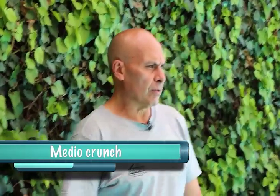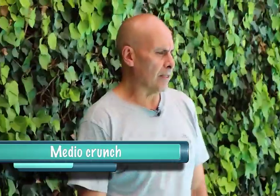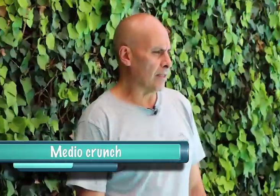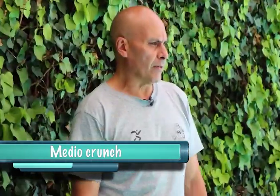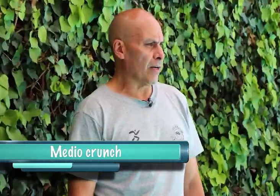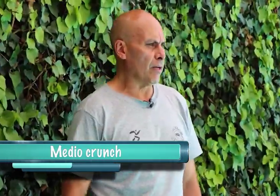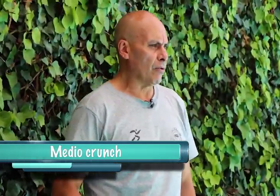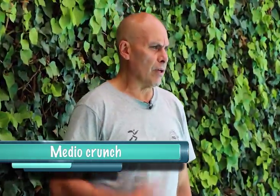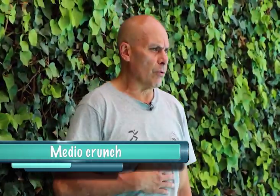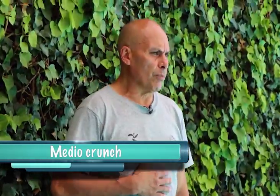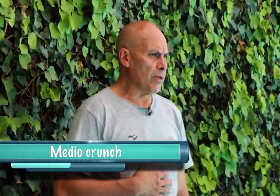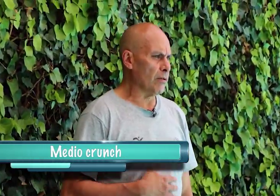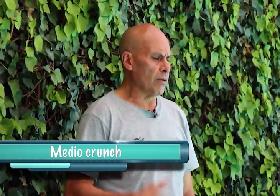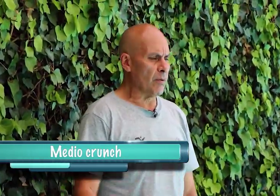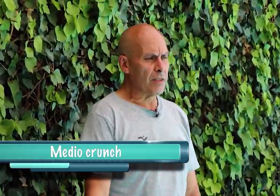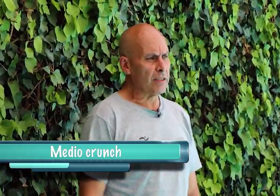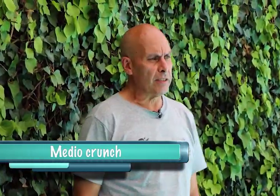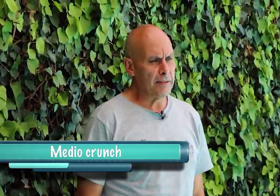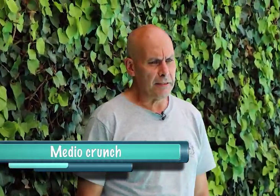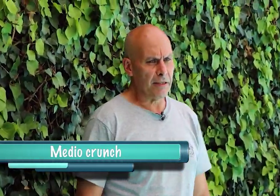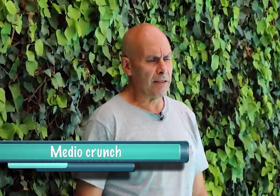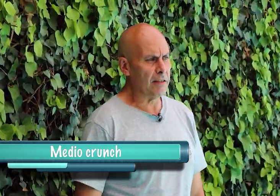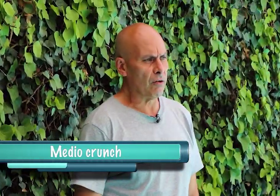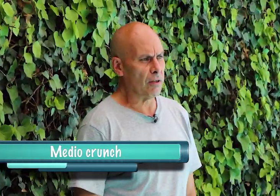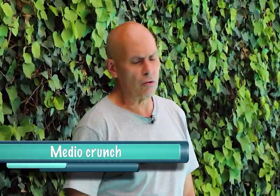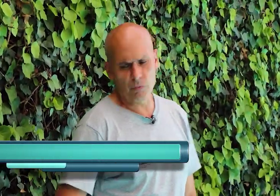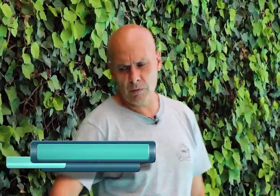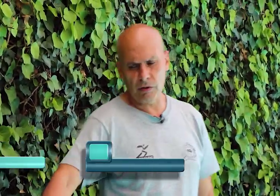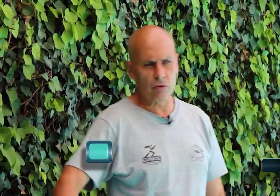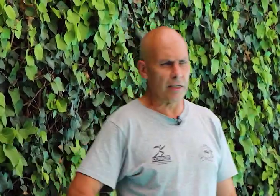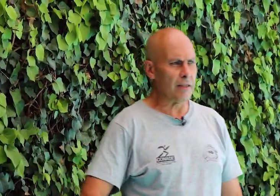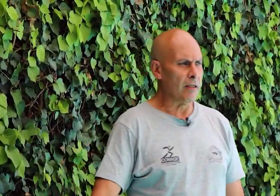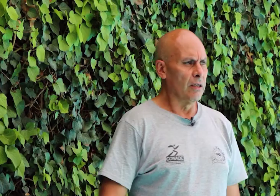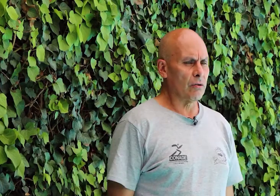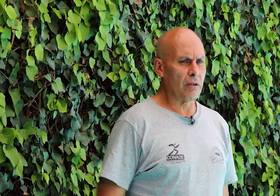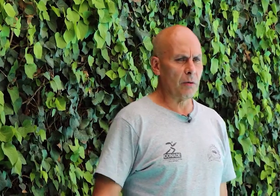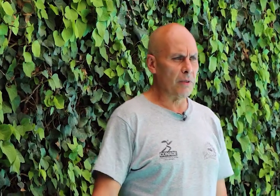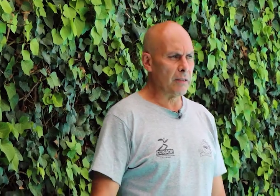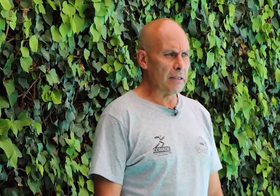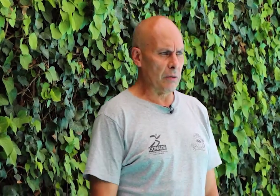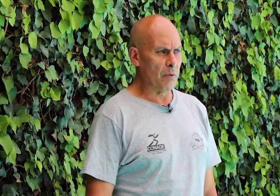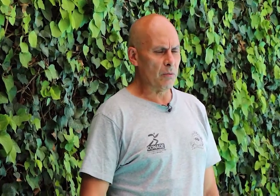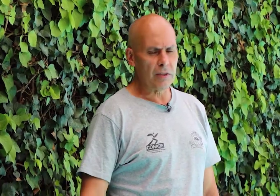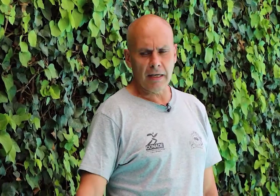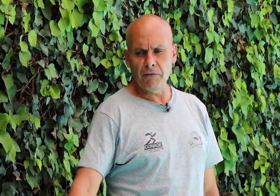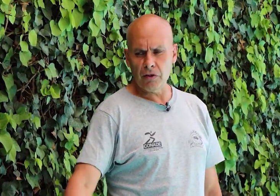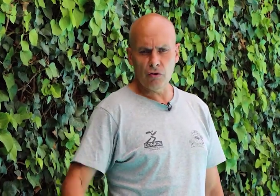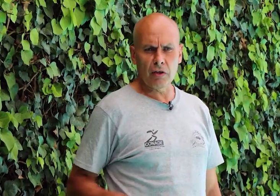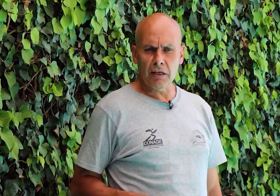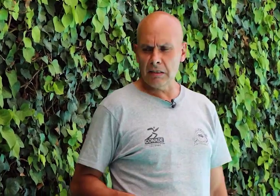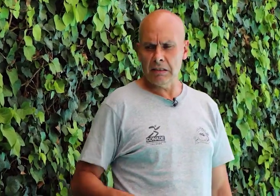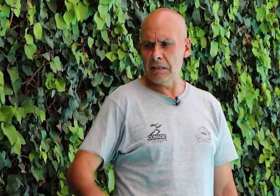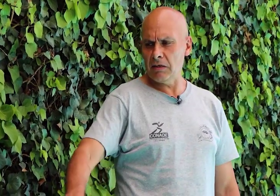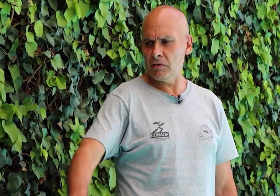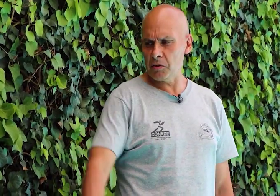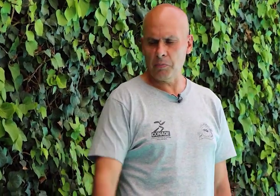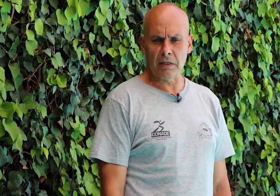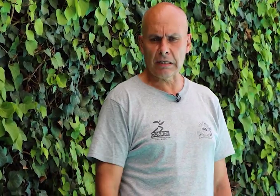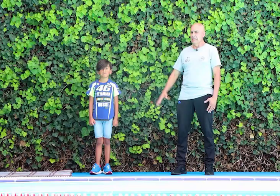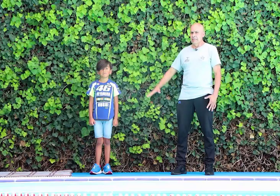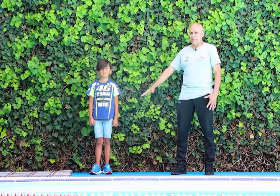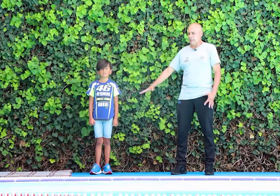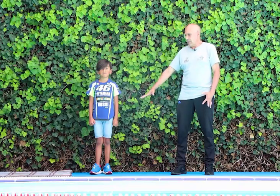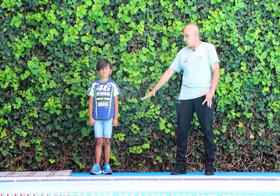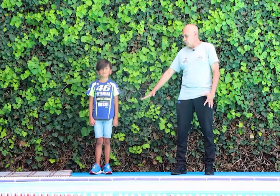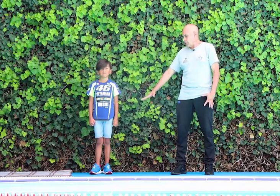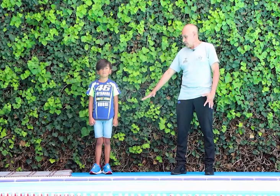seguimos trabajando el abdomen. Lo que vamos a hacer, Yair, en esta ocasión nos vamos a acostar totalmente y vamos a flexionar y estirar nuestras